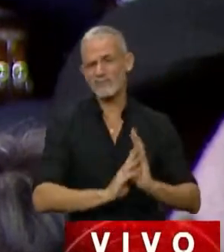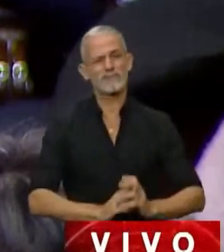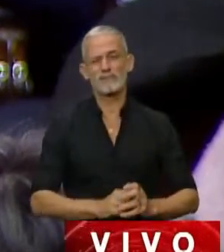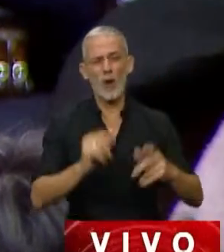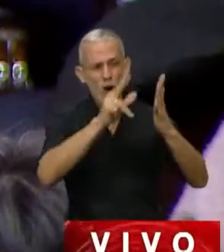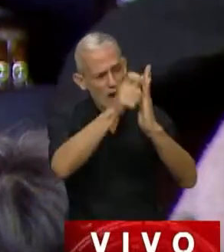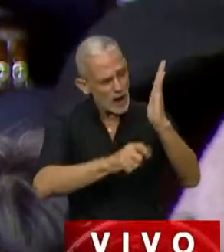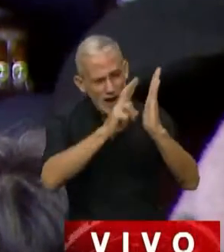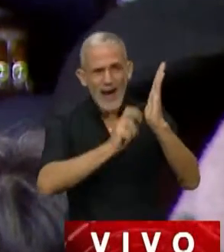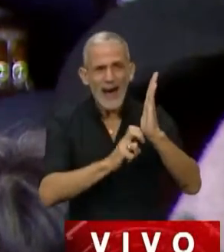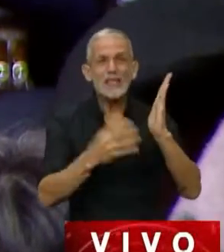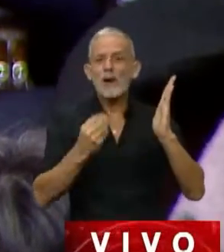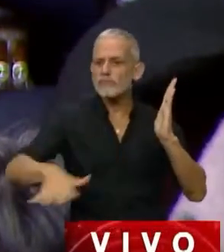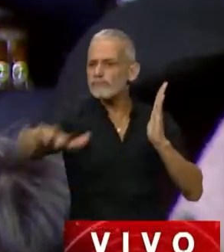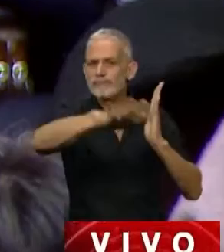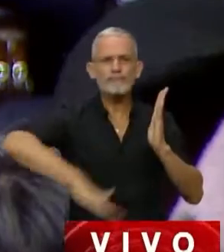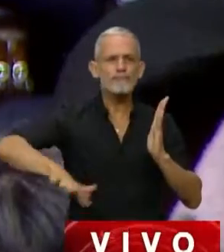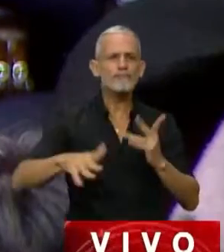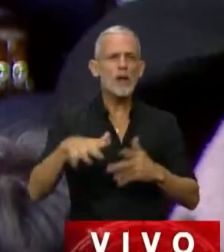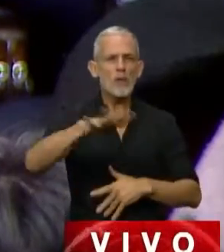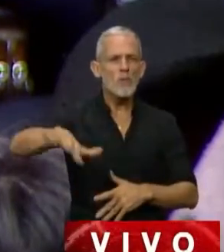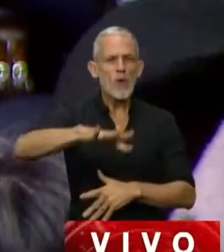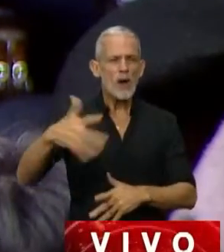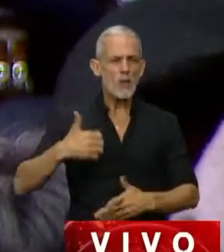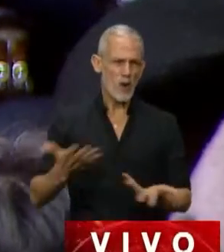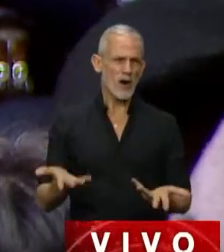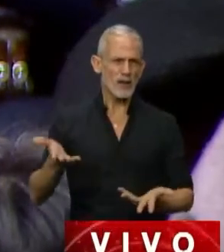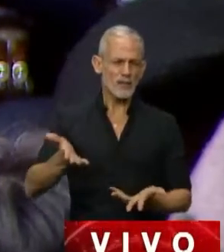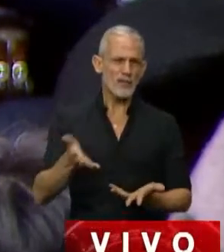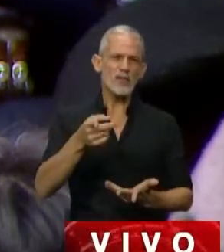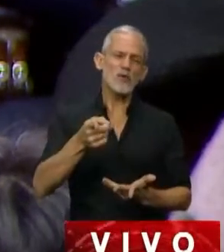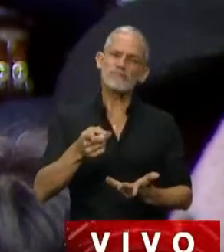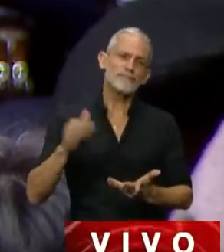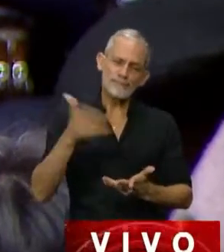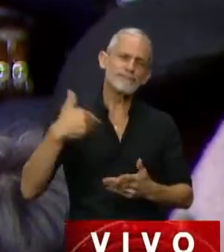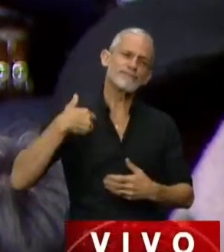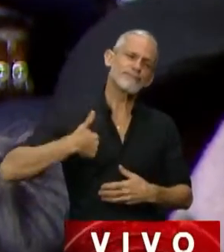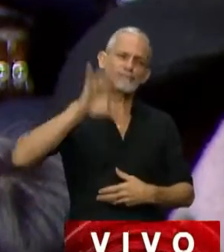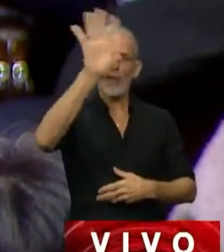agenda es lo que está pasando el pueblo de todos los